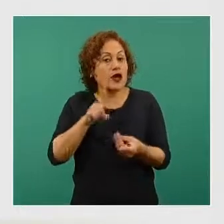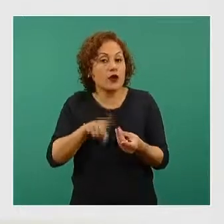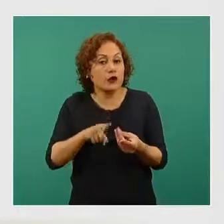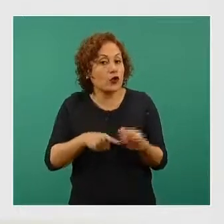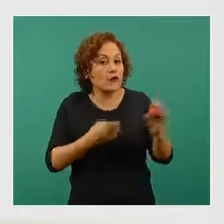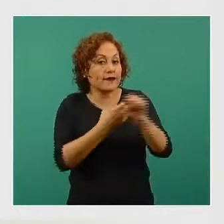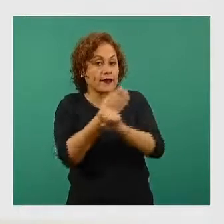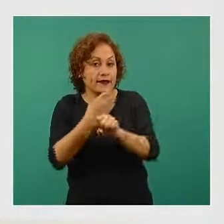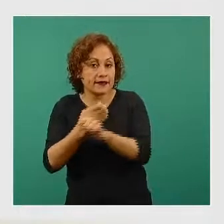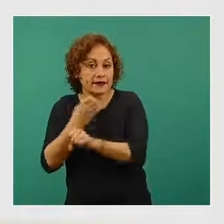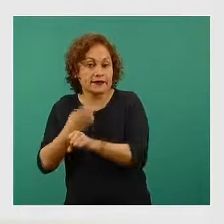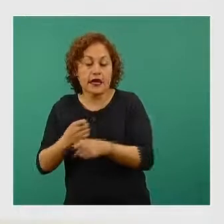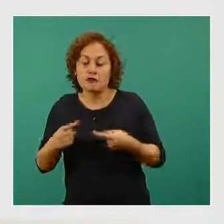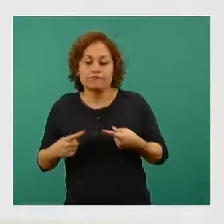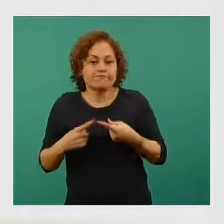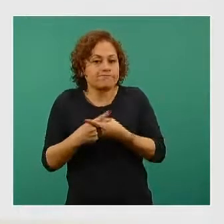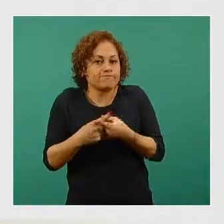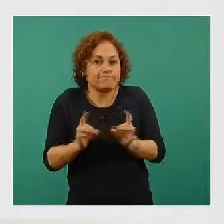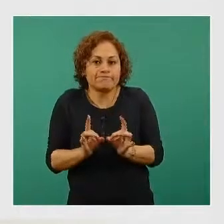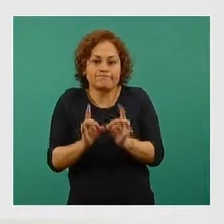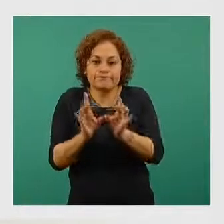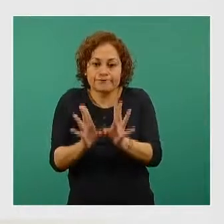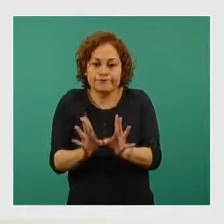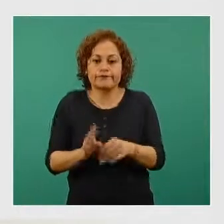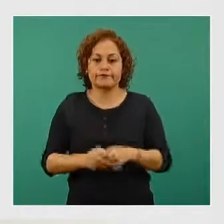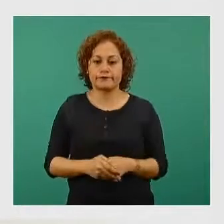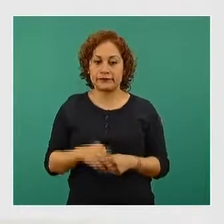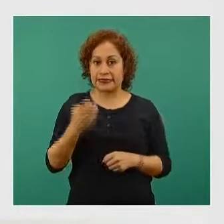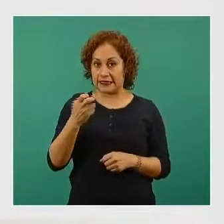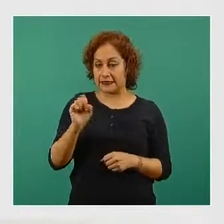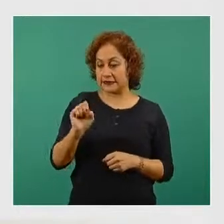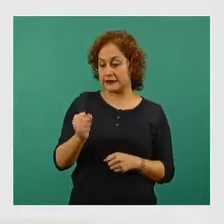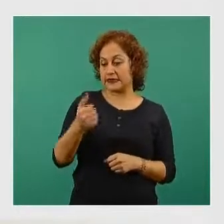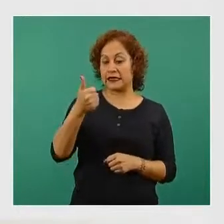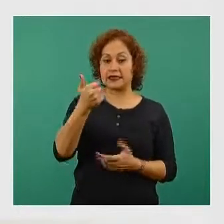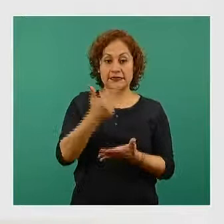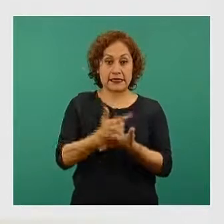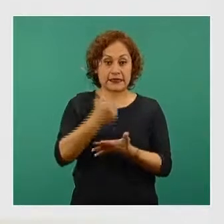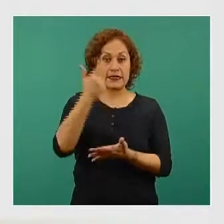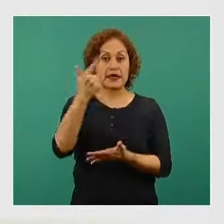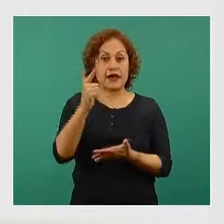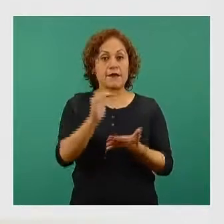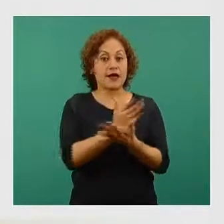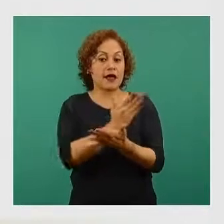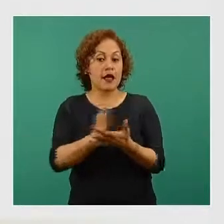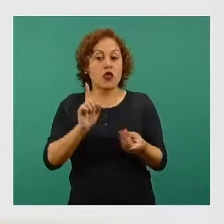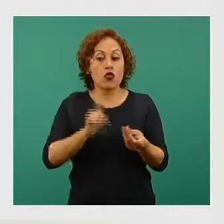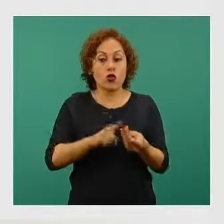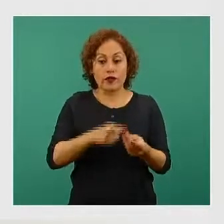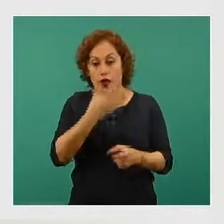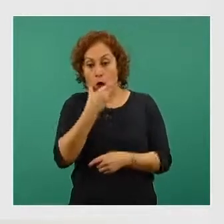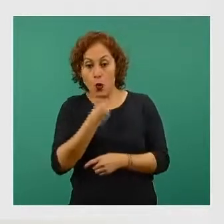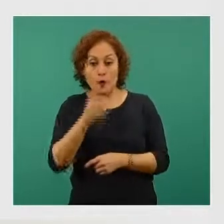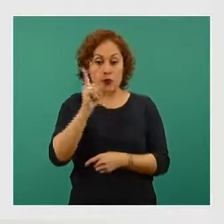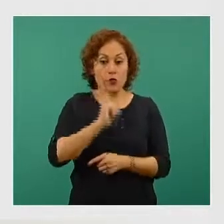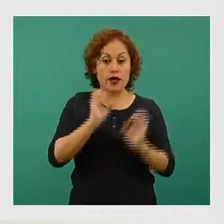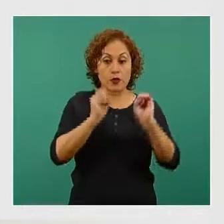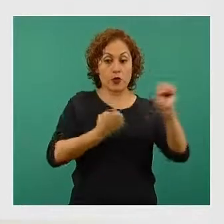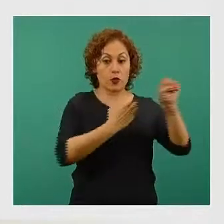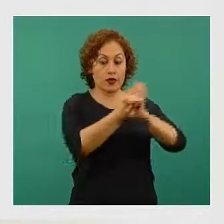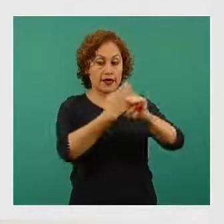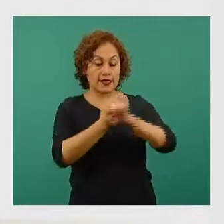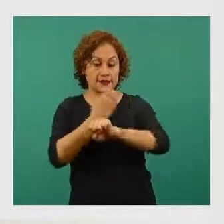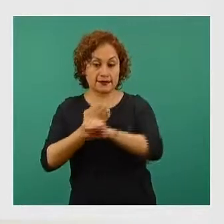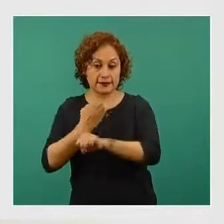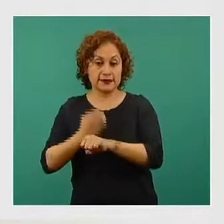el ESAVI de cada una de estas 66 ESAVIs notificados como graves, así también como las entidades federativas en donde aún